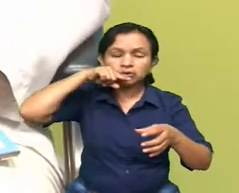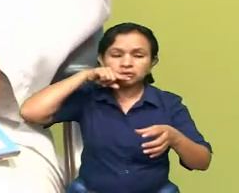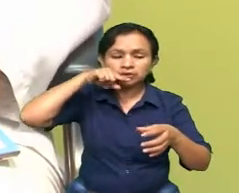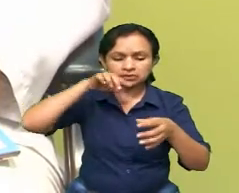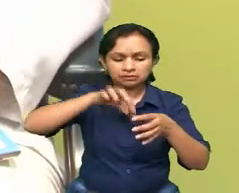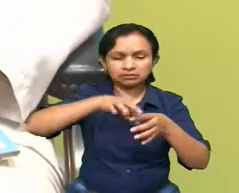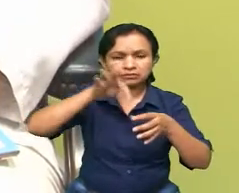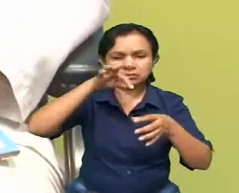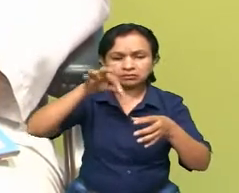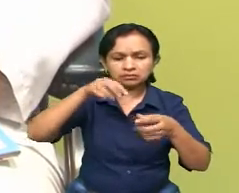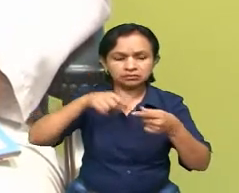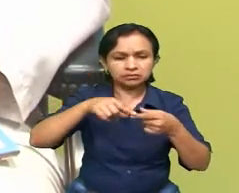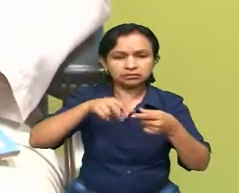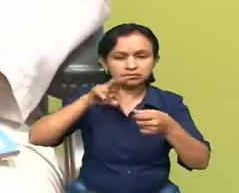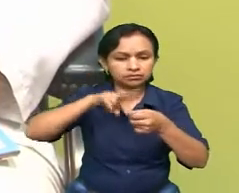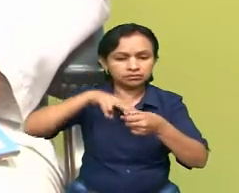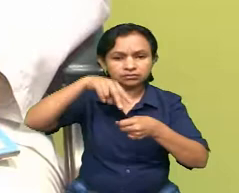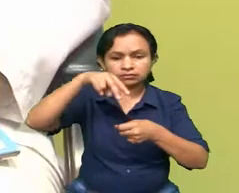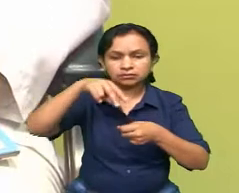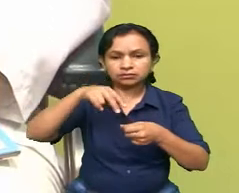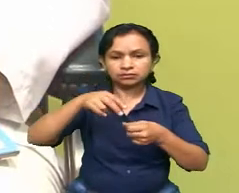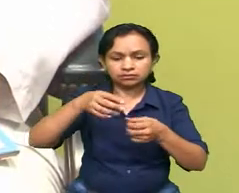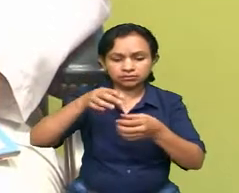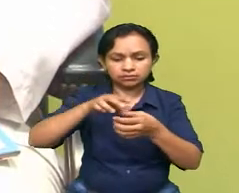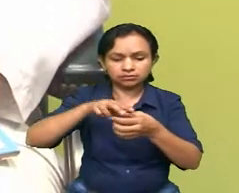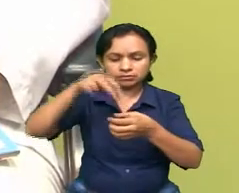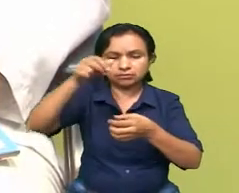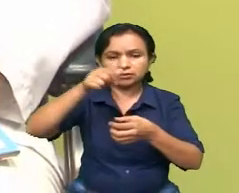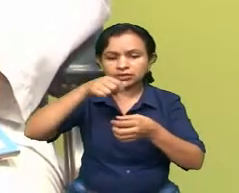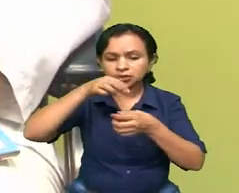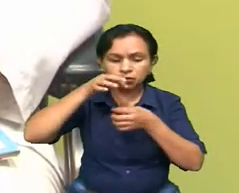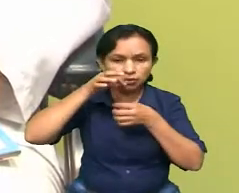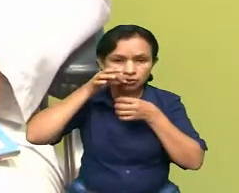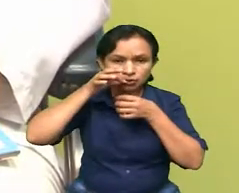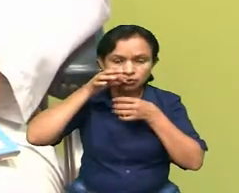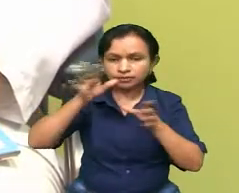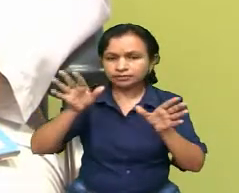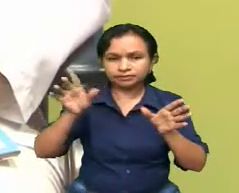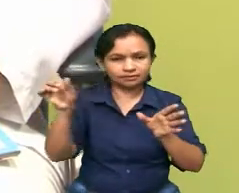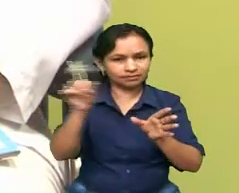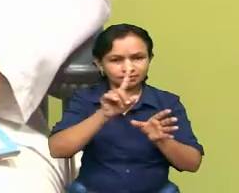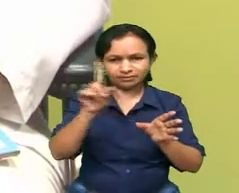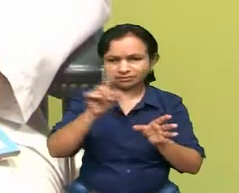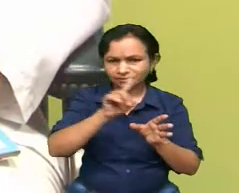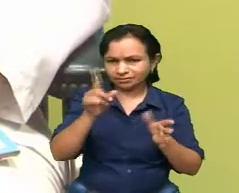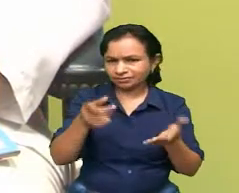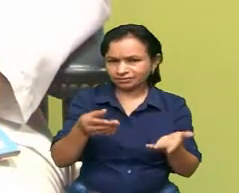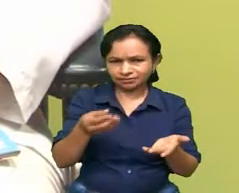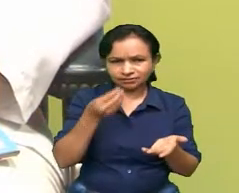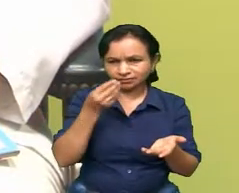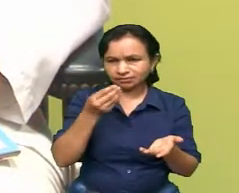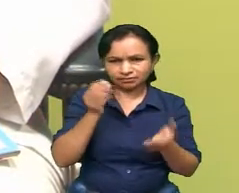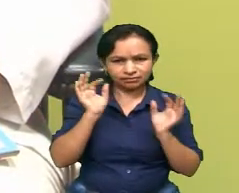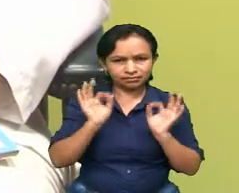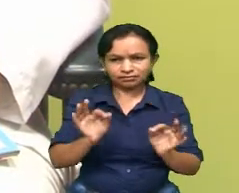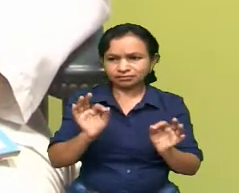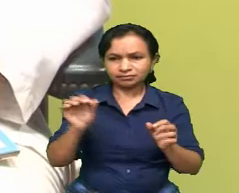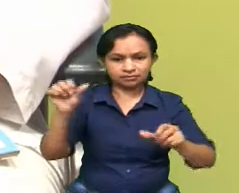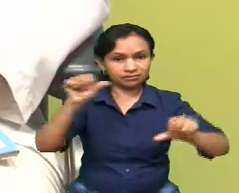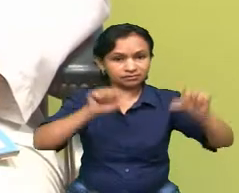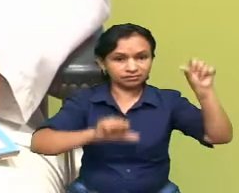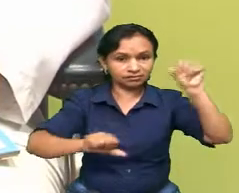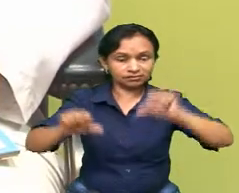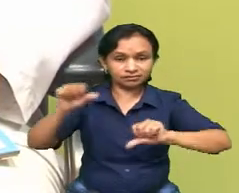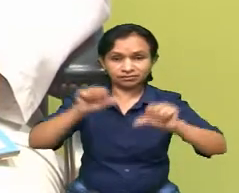meneitos, tortillitas, gaseosa, jugos de lata, botella, de polvo, eso no es alimento, esos ya llevan químicos,